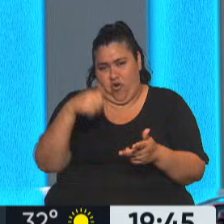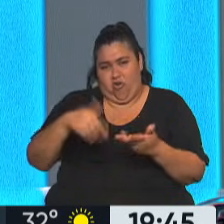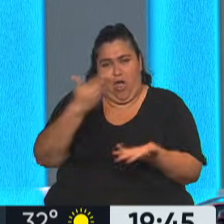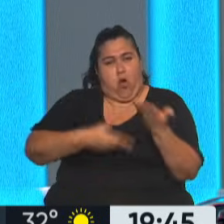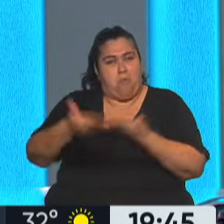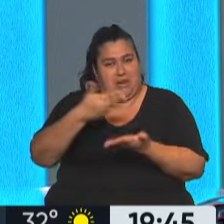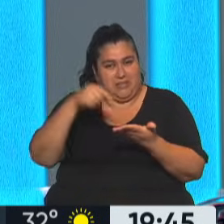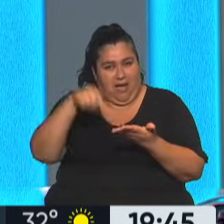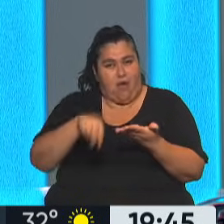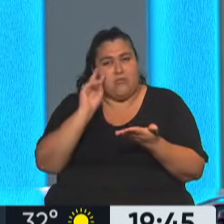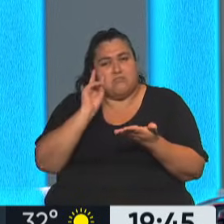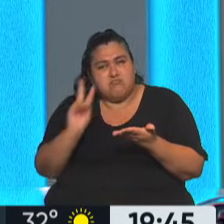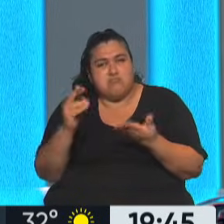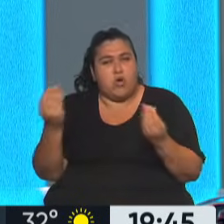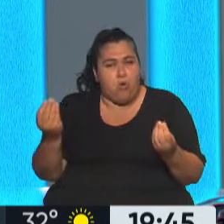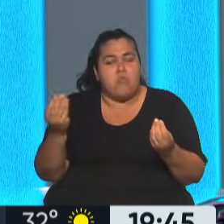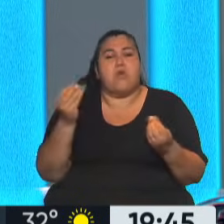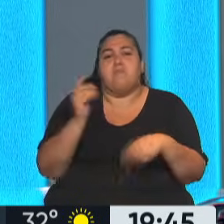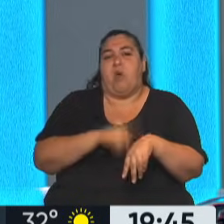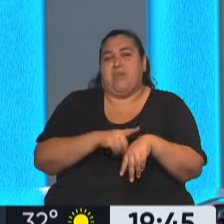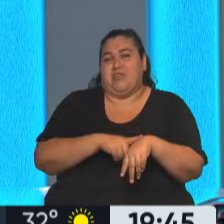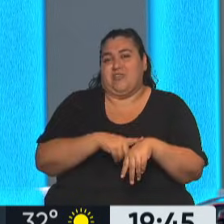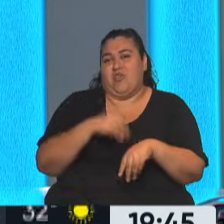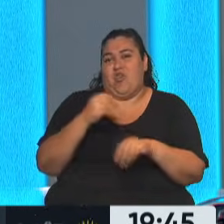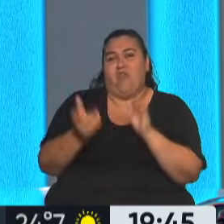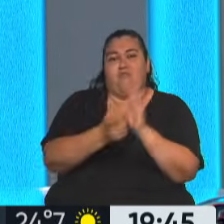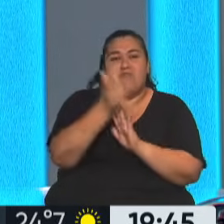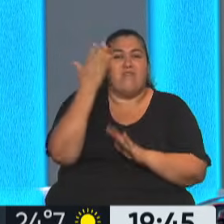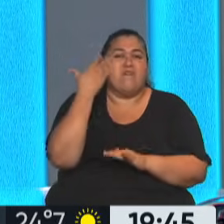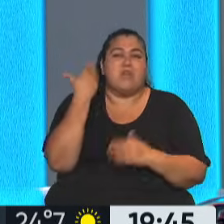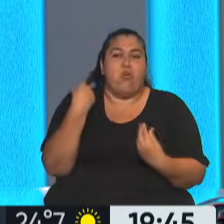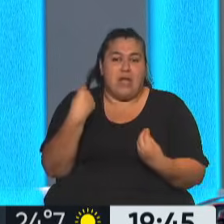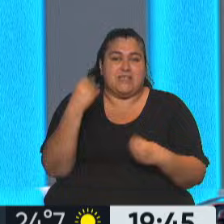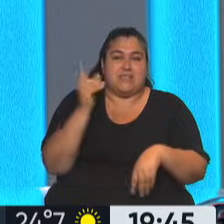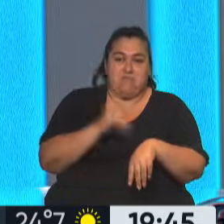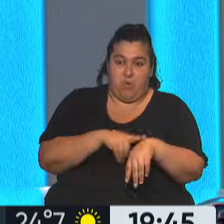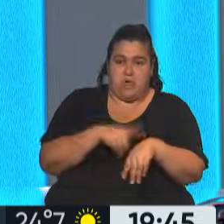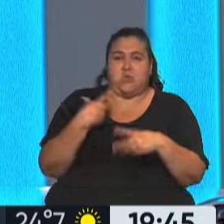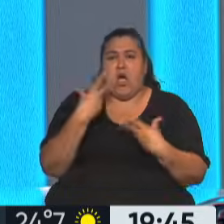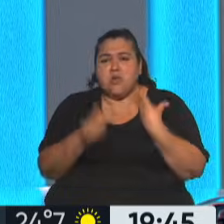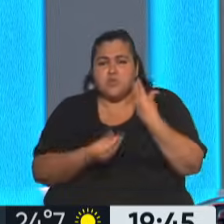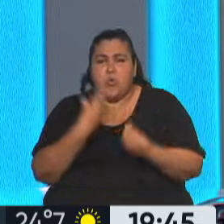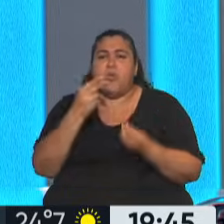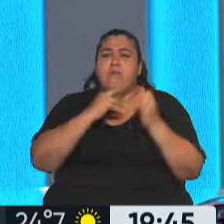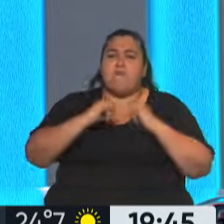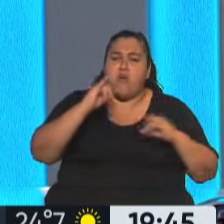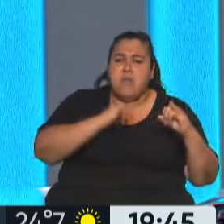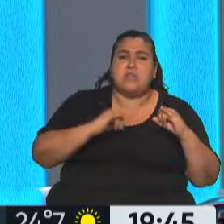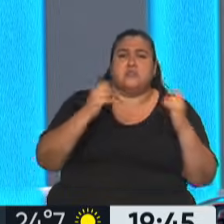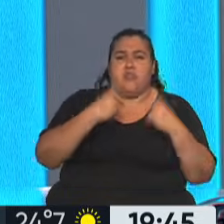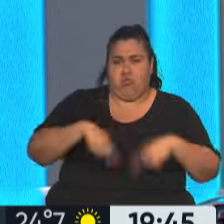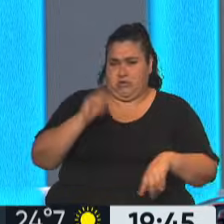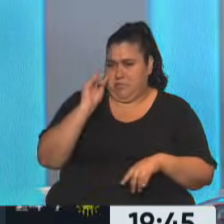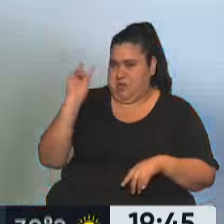sino que puso al servicio de sus compatriotas las redes sociales para quien necesitara ayuda para difundir información, así que lo vemos.